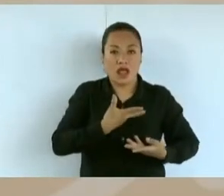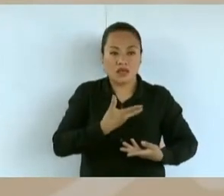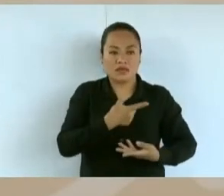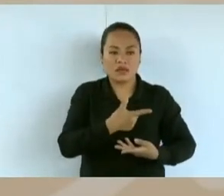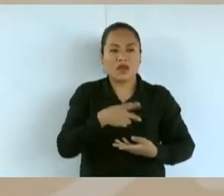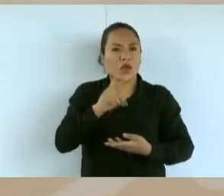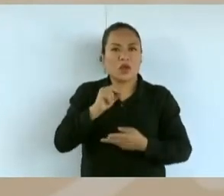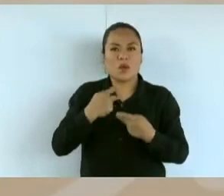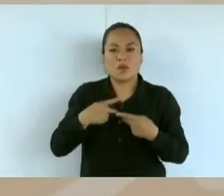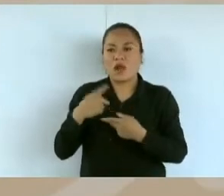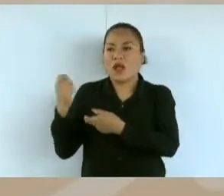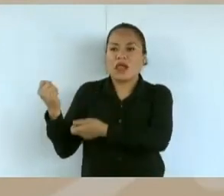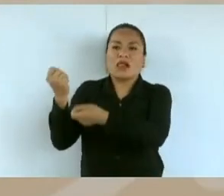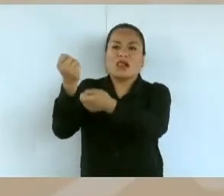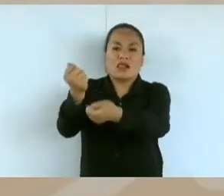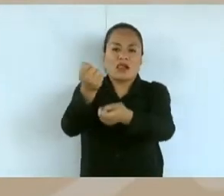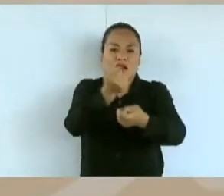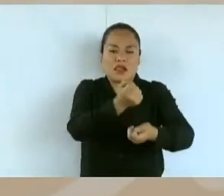sin intermediarios.